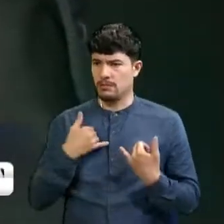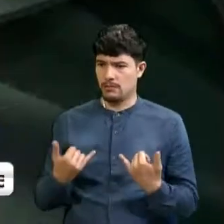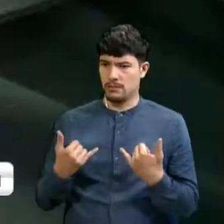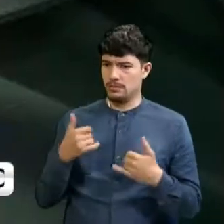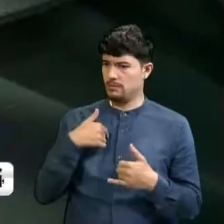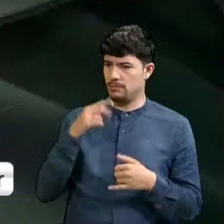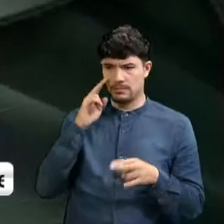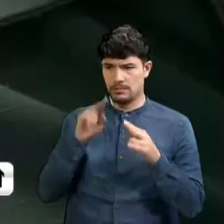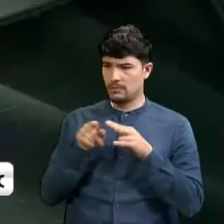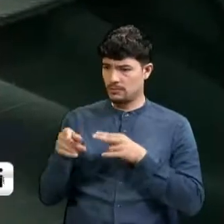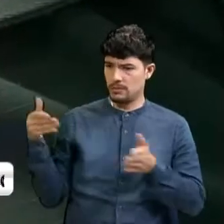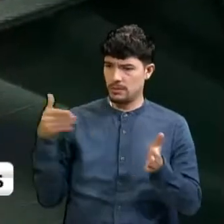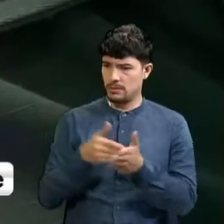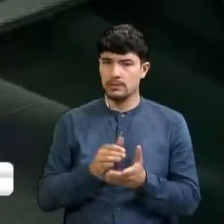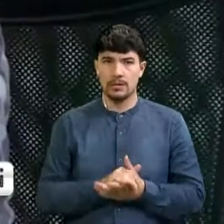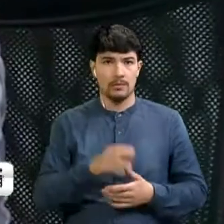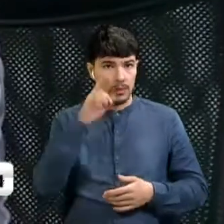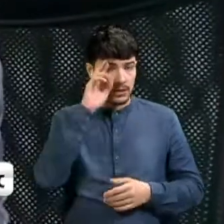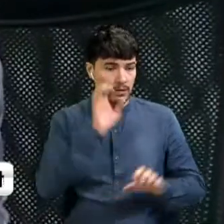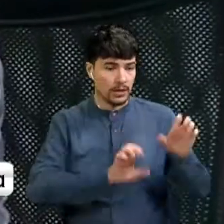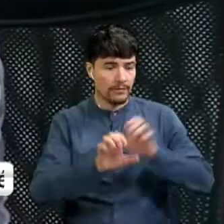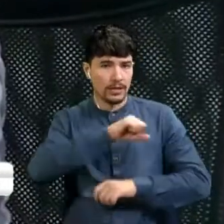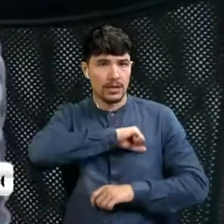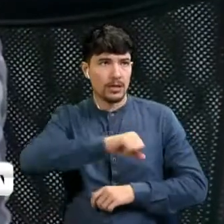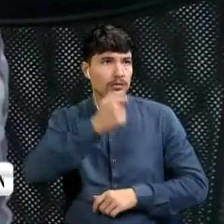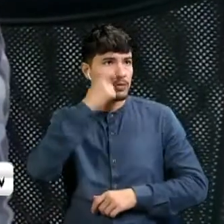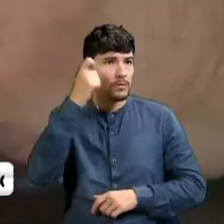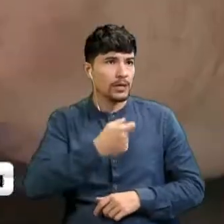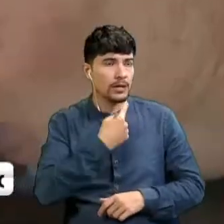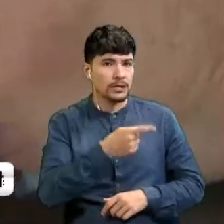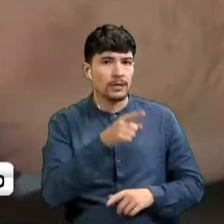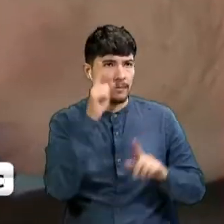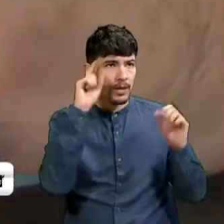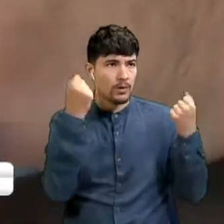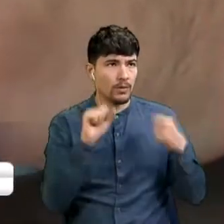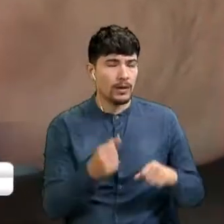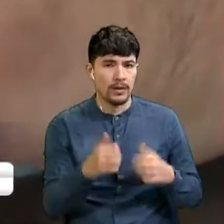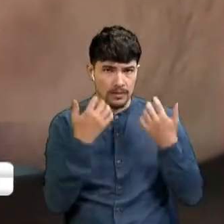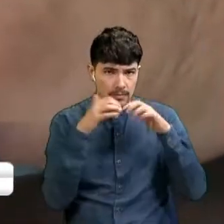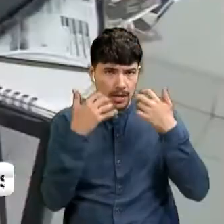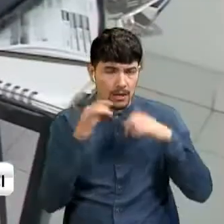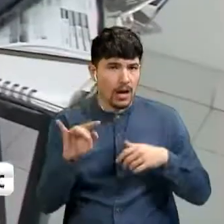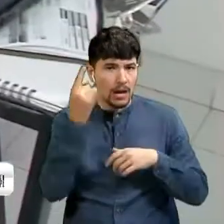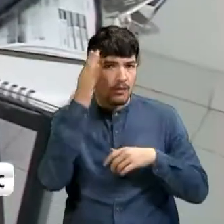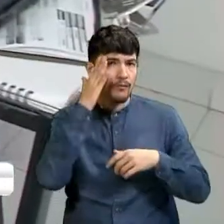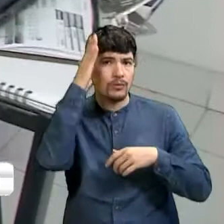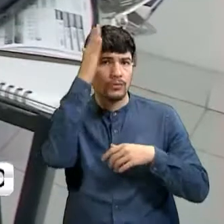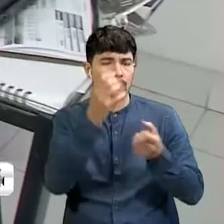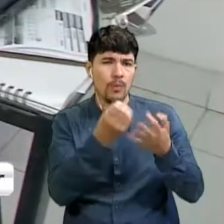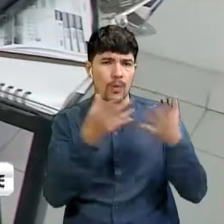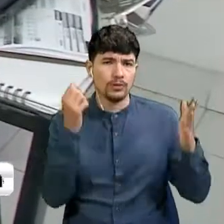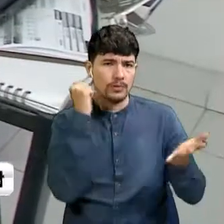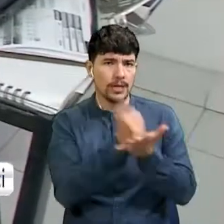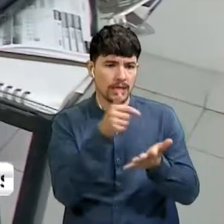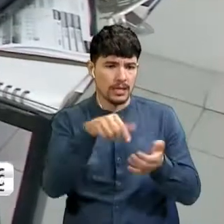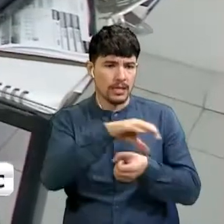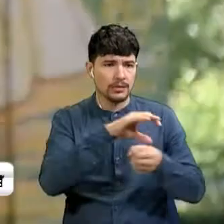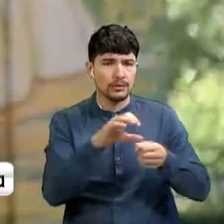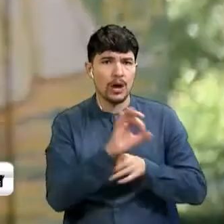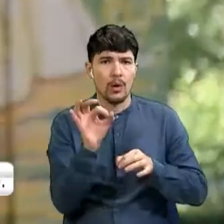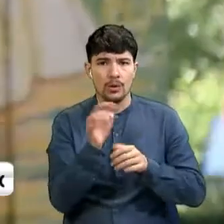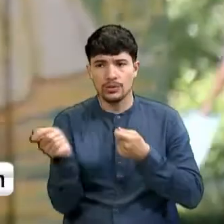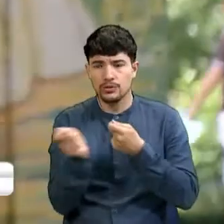de tal denuncia. Los defensores de derechos humanos manifiestan estar preocupados y temen que se venga una oleada de crímenes en la ciudad y en la zona de